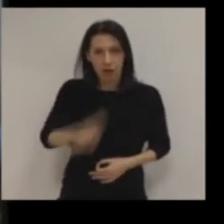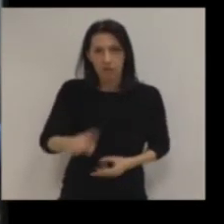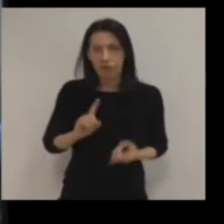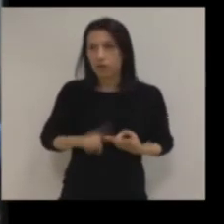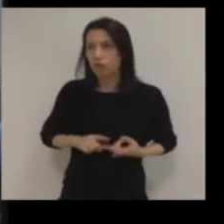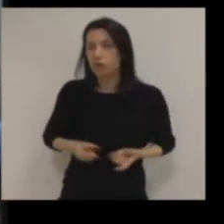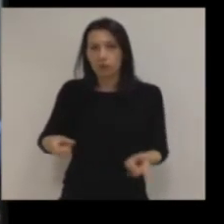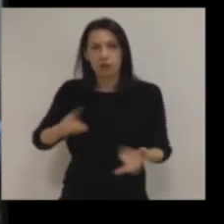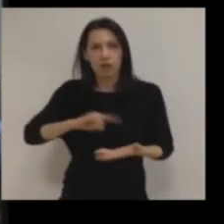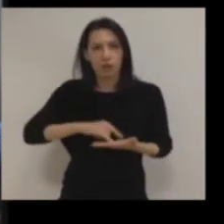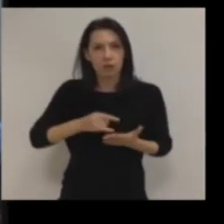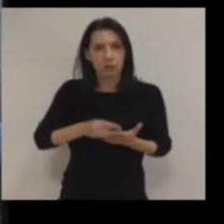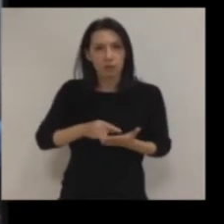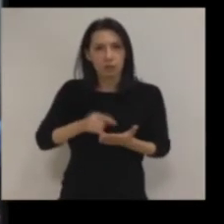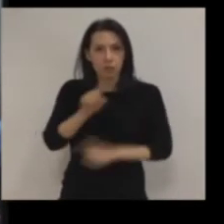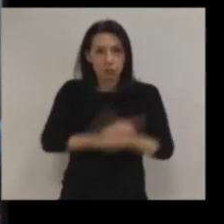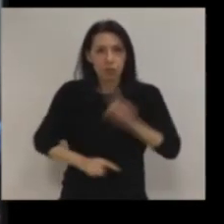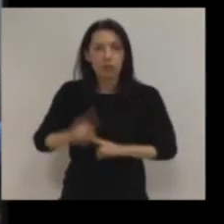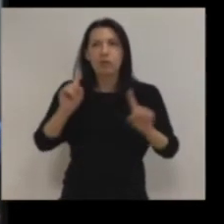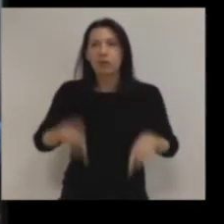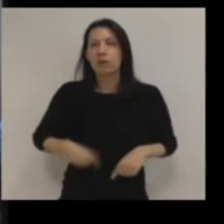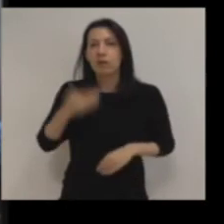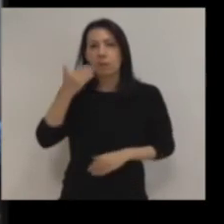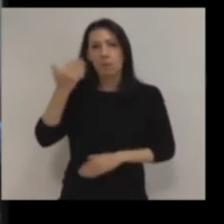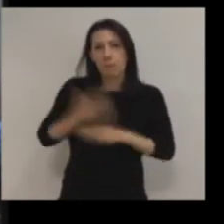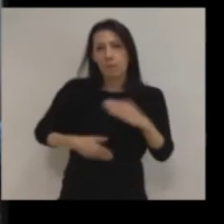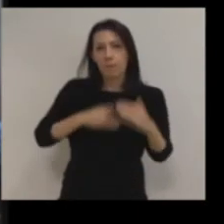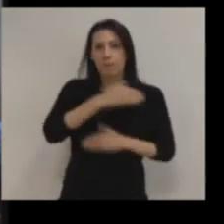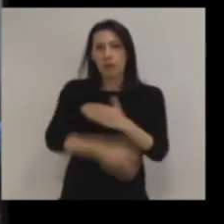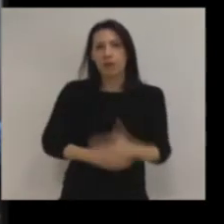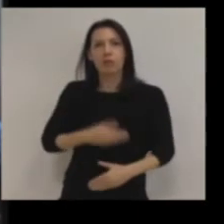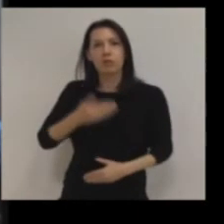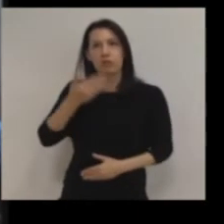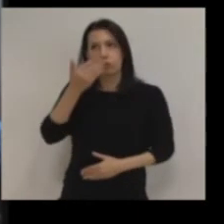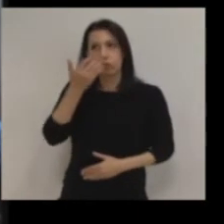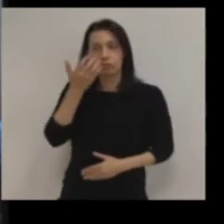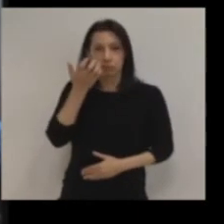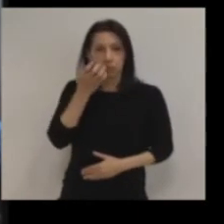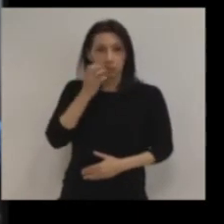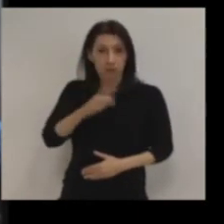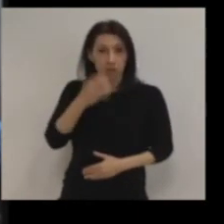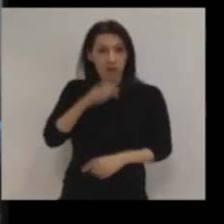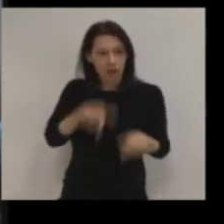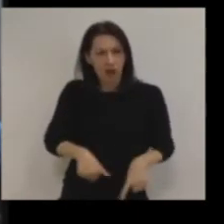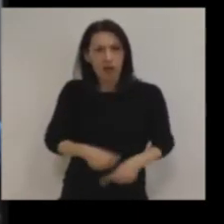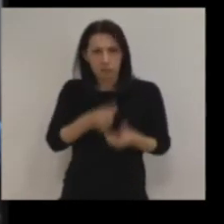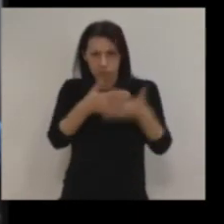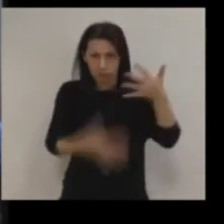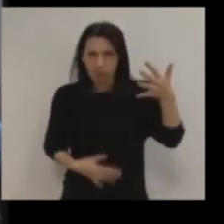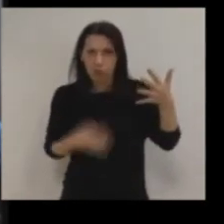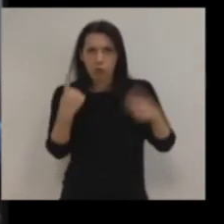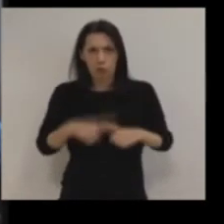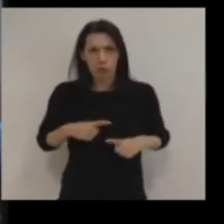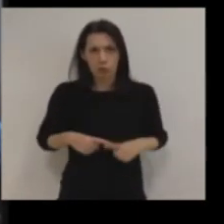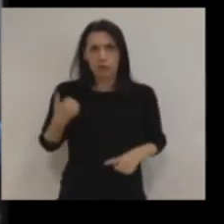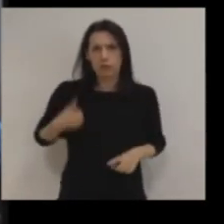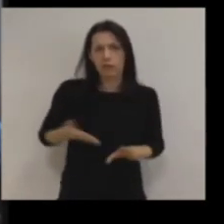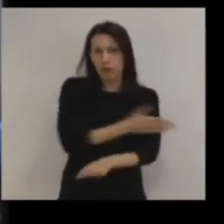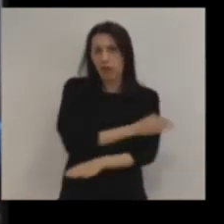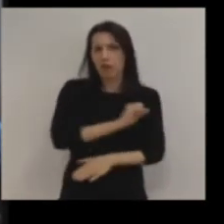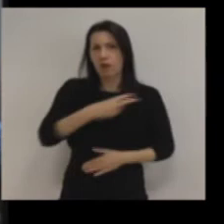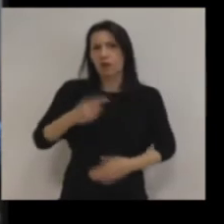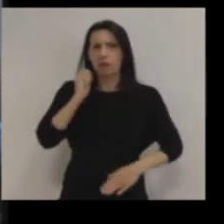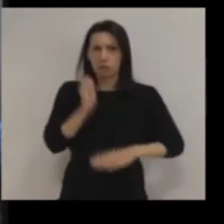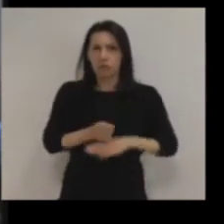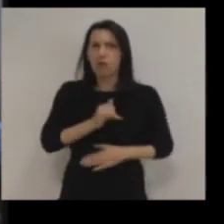errores, plazos de interposición de recursos. Ahí tienes mucha resolución judicial y del Tribunal